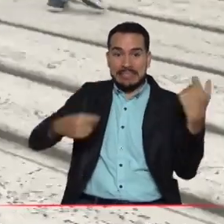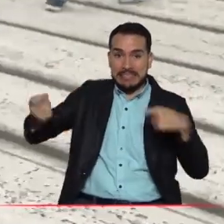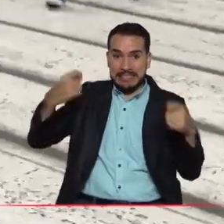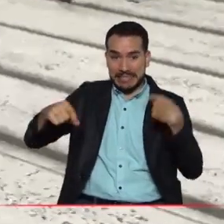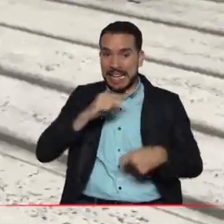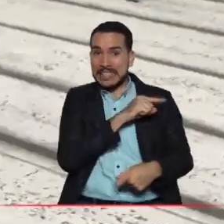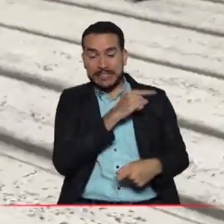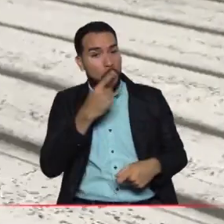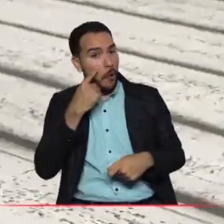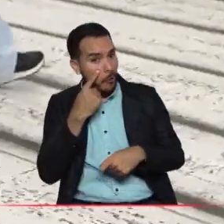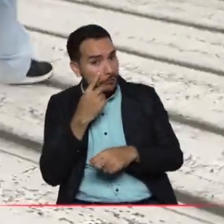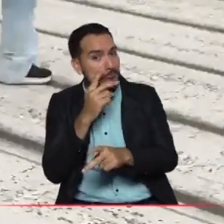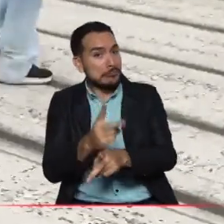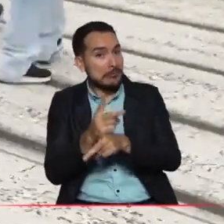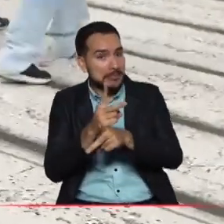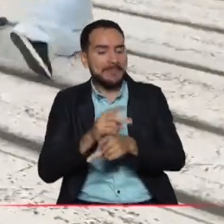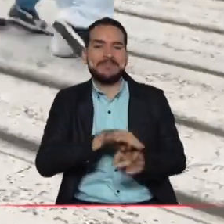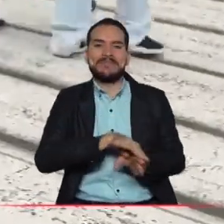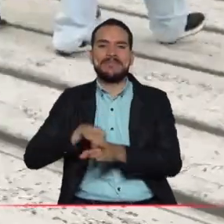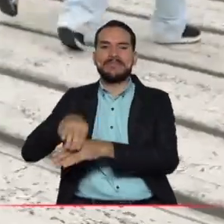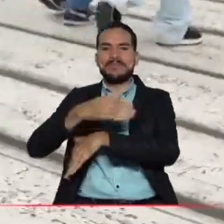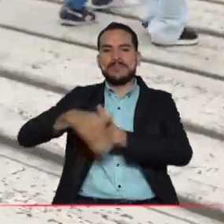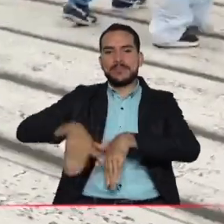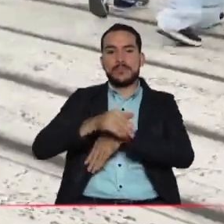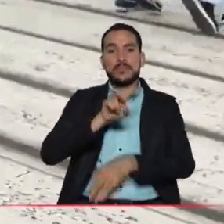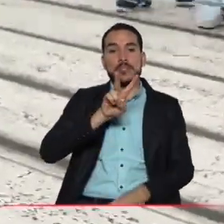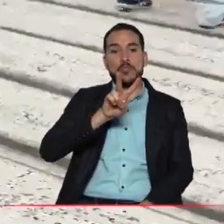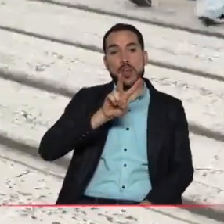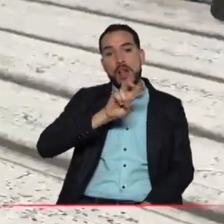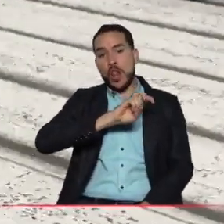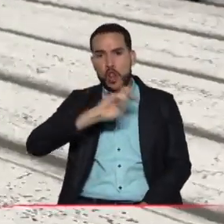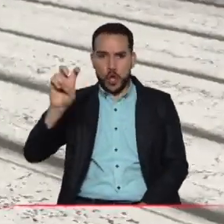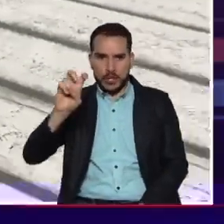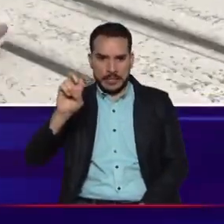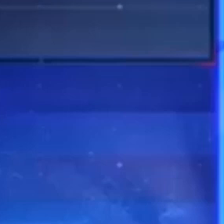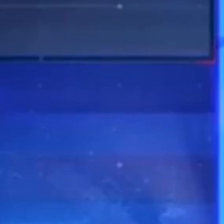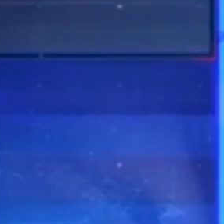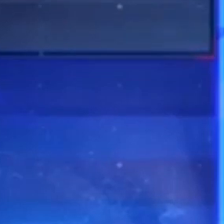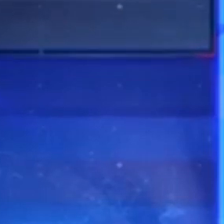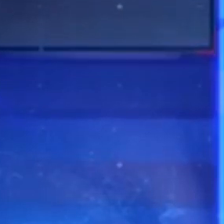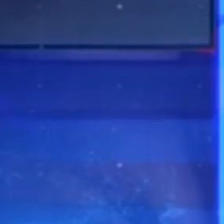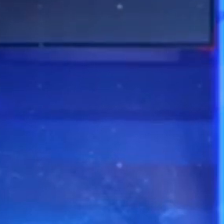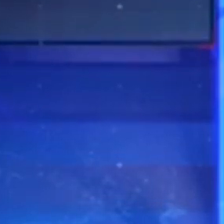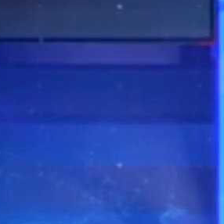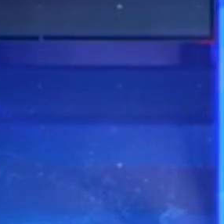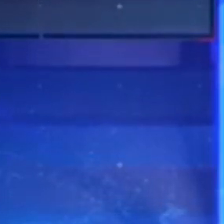desde la avenida Segunda Norte con calle 10 aquí en el centro de la ciudad de Cali. Sigan ustedes con más en estudio.